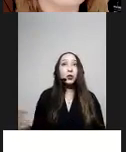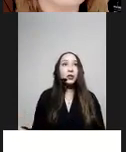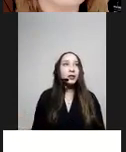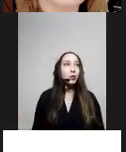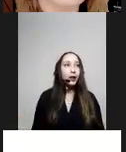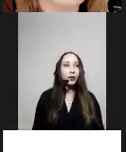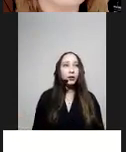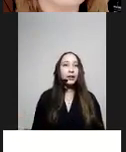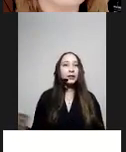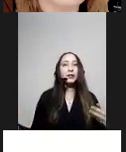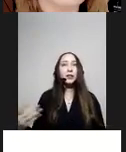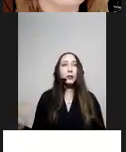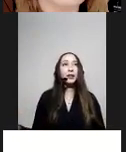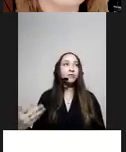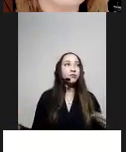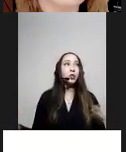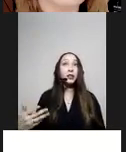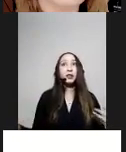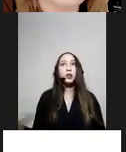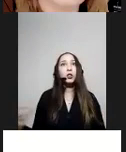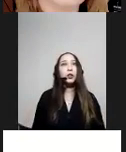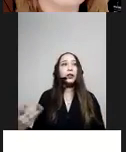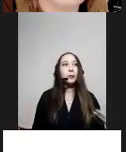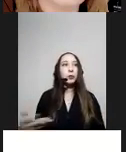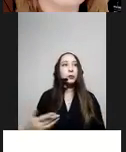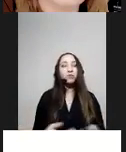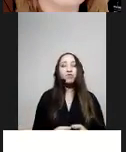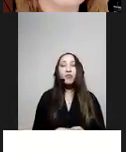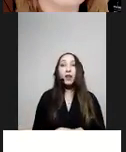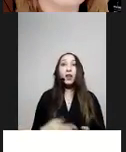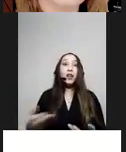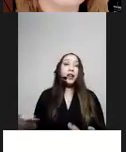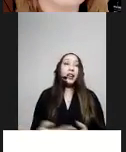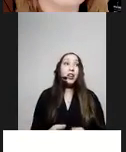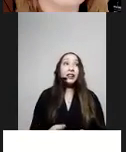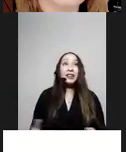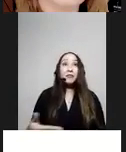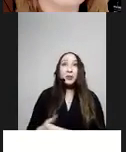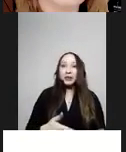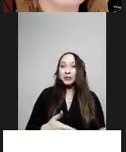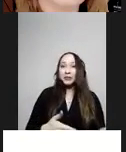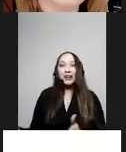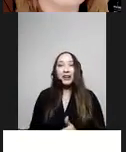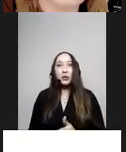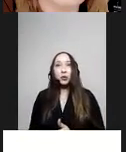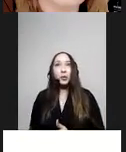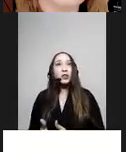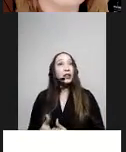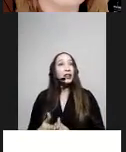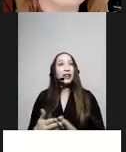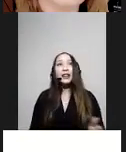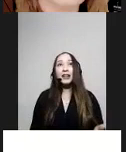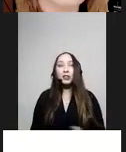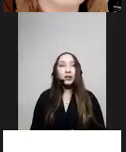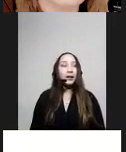qué consistía su cargo, ya que recibía contradicciones todo el tiempo. Y Yolanda, bueno, va a Recursos Humanos,